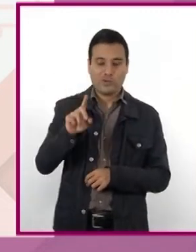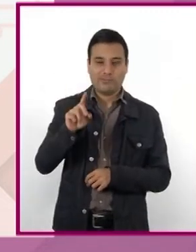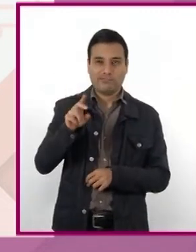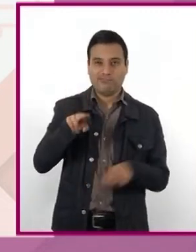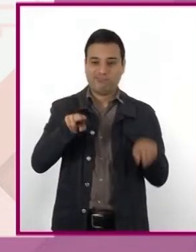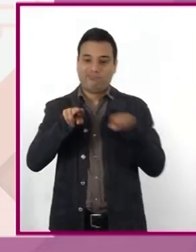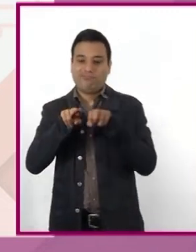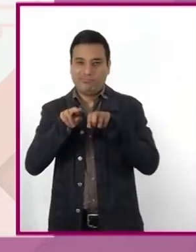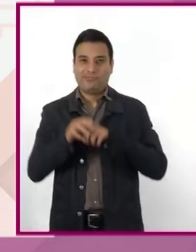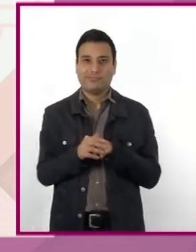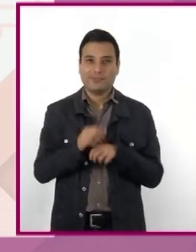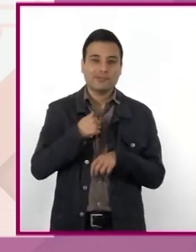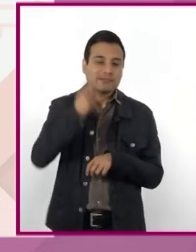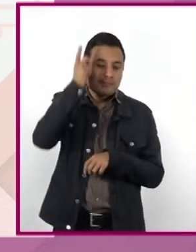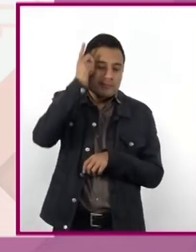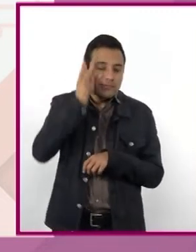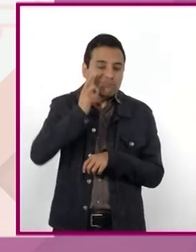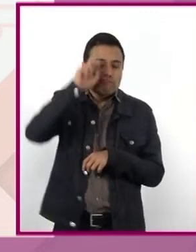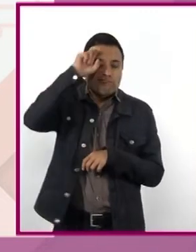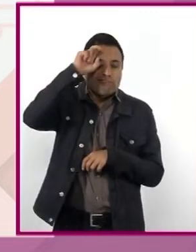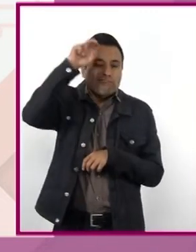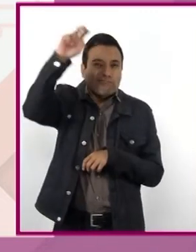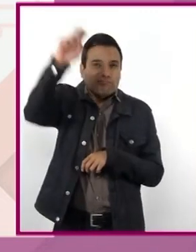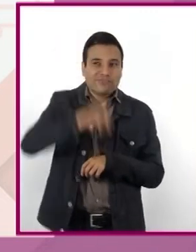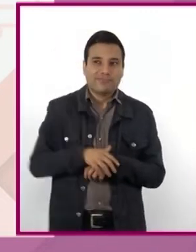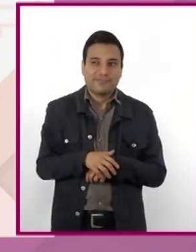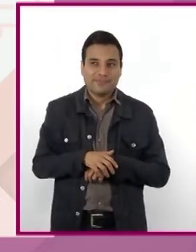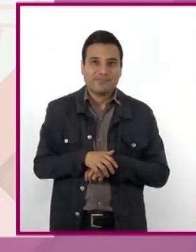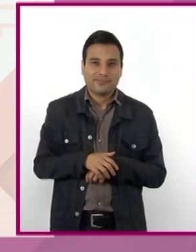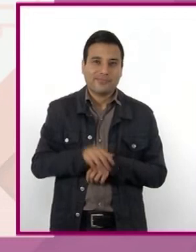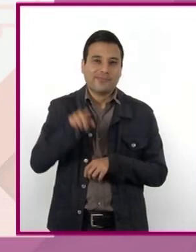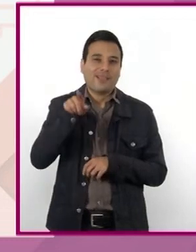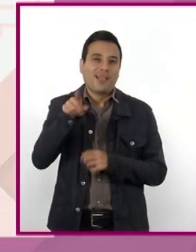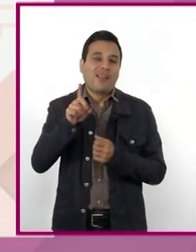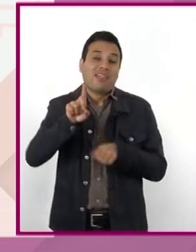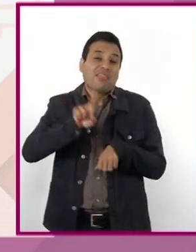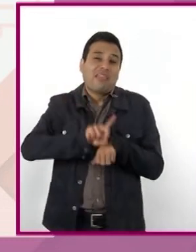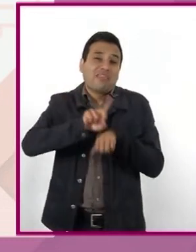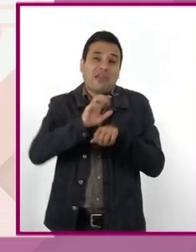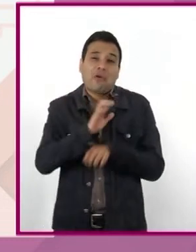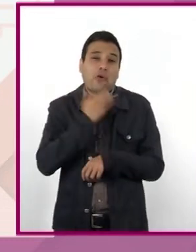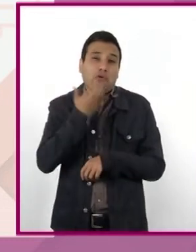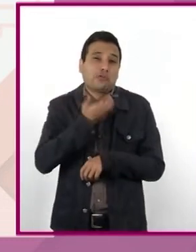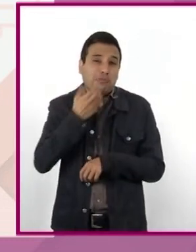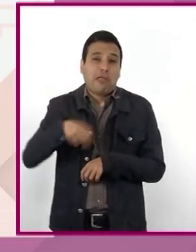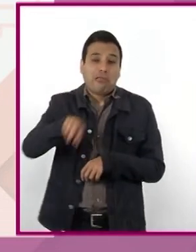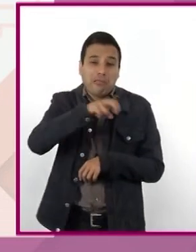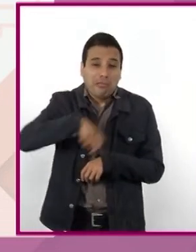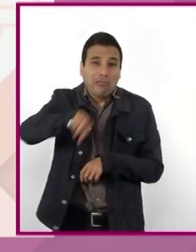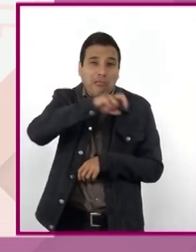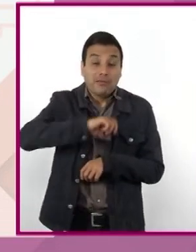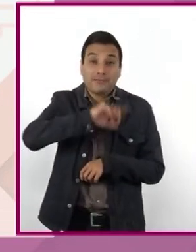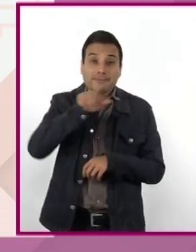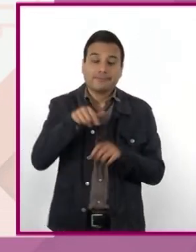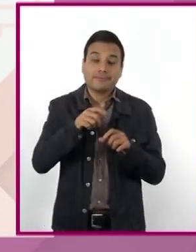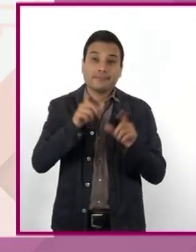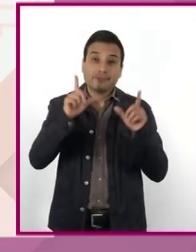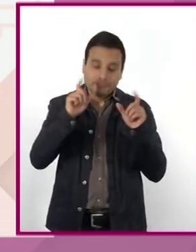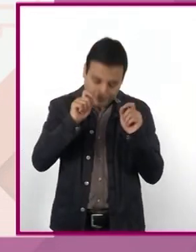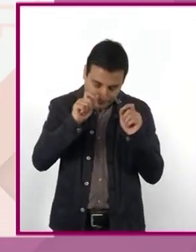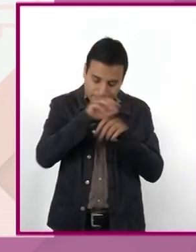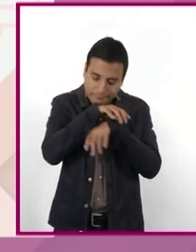día y el resto, descubriendo la monotonía en la que vivía. Pero despertó y olvidó por completo ese